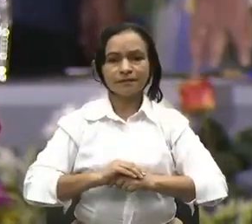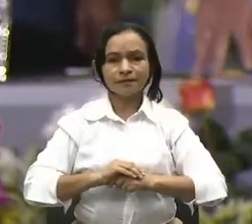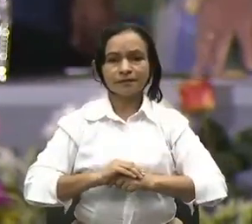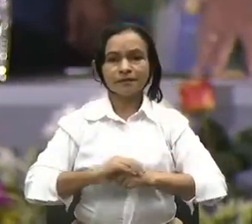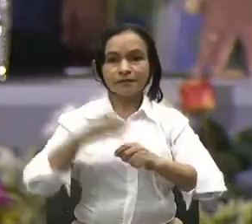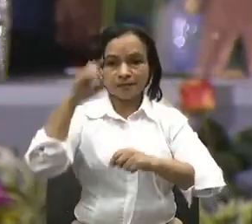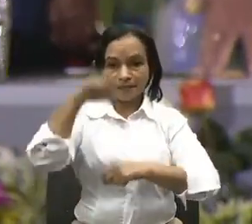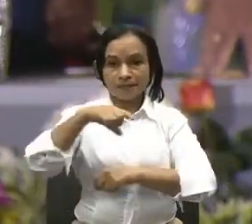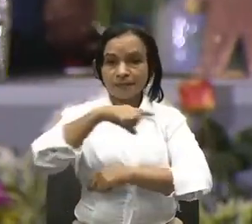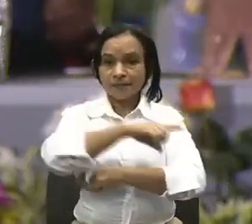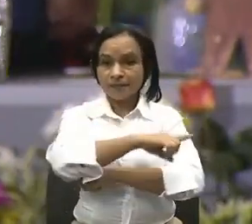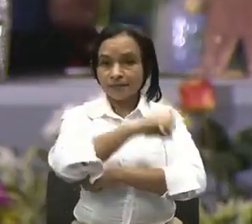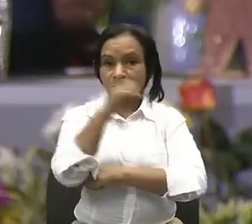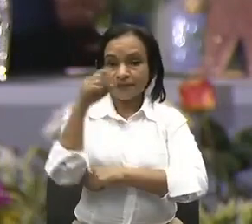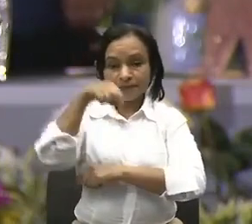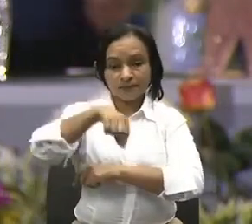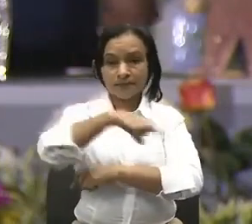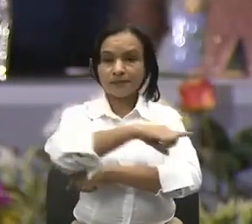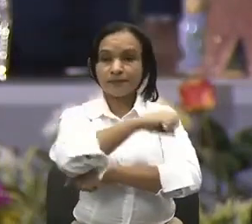hoy,